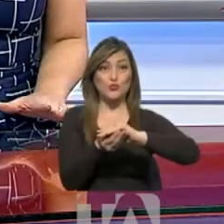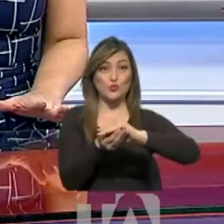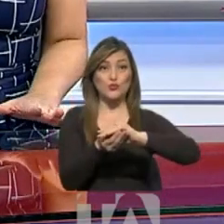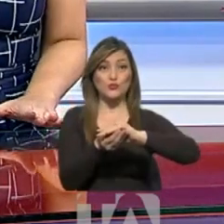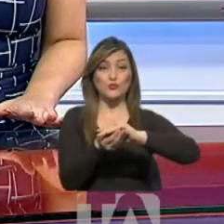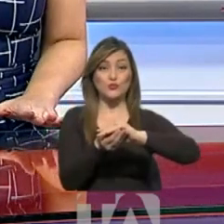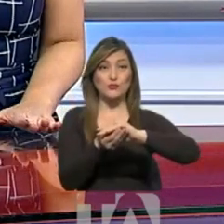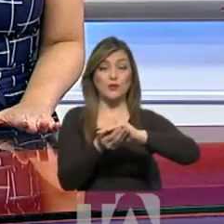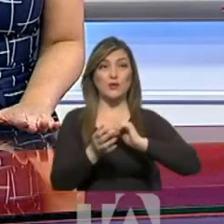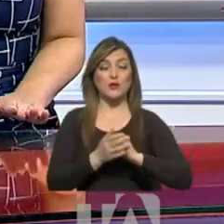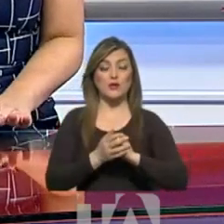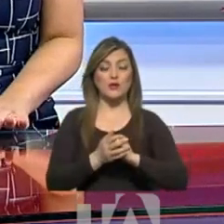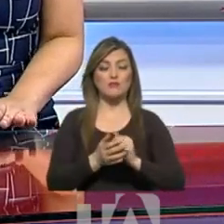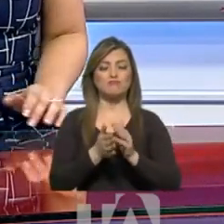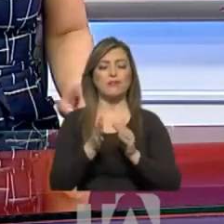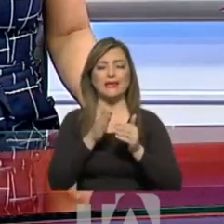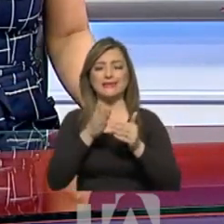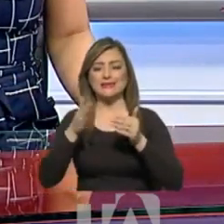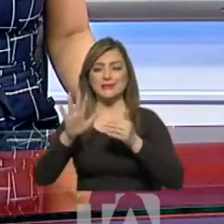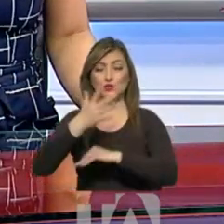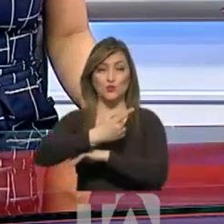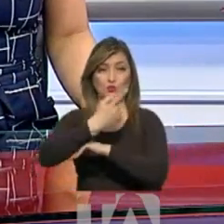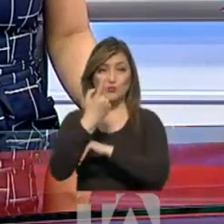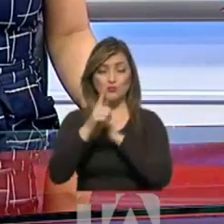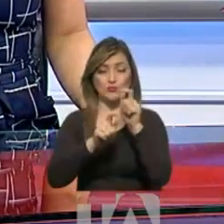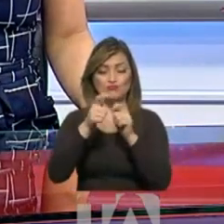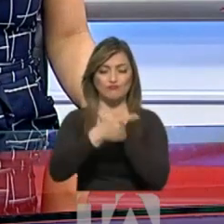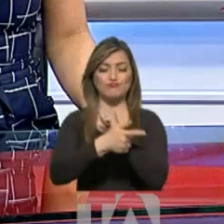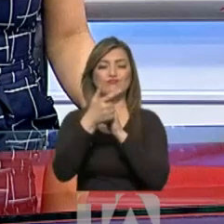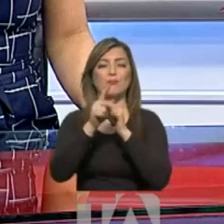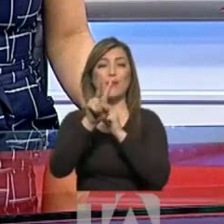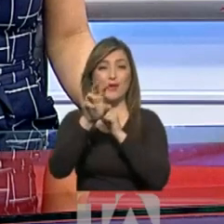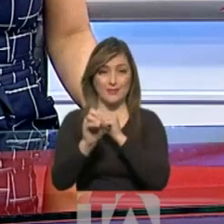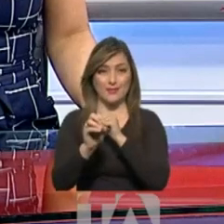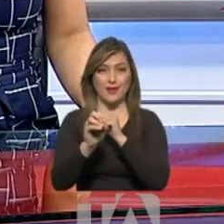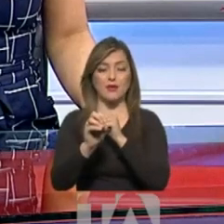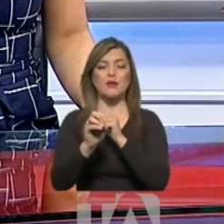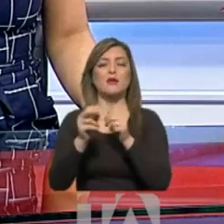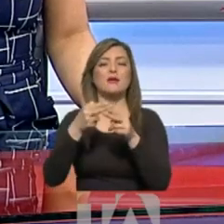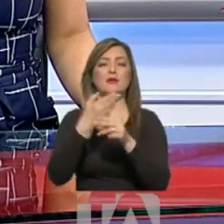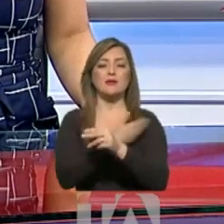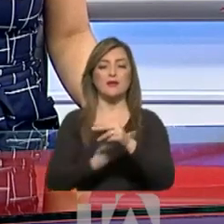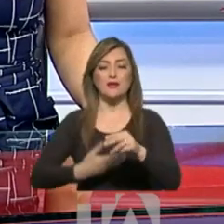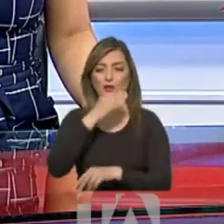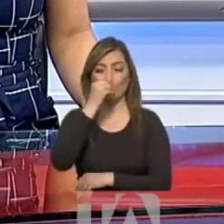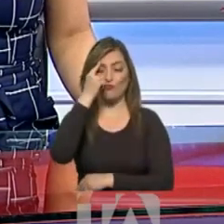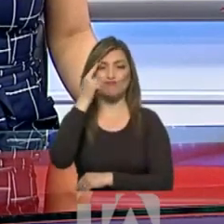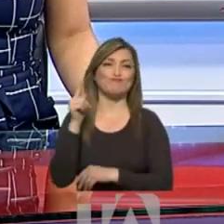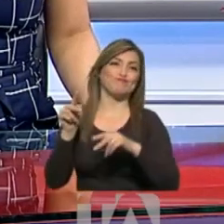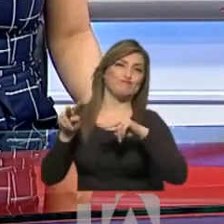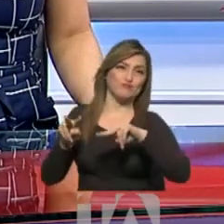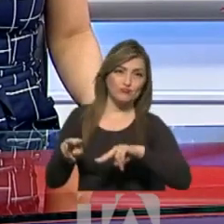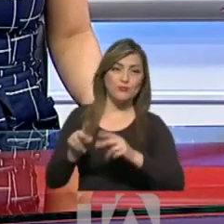otorgó 5 días de plazo a 18 de los 20 sentenciados, entre ellos el expresidente Rafael Correa, para